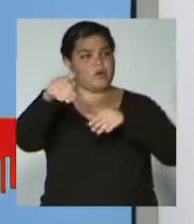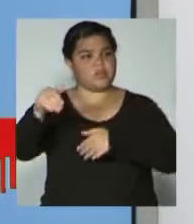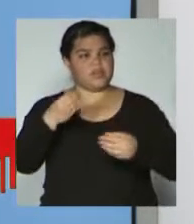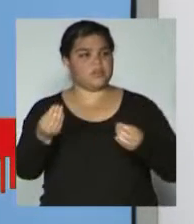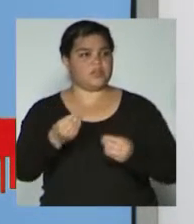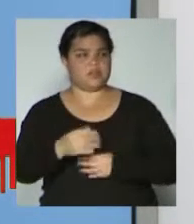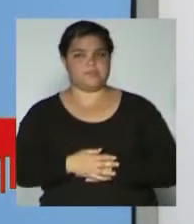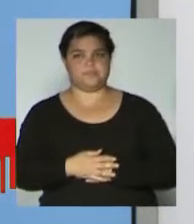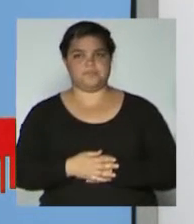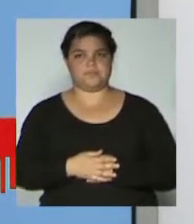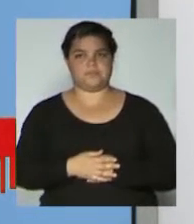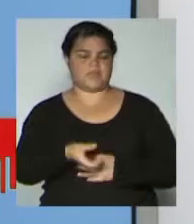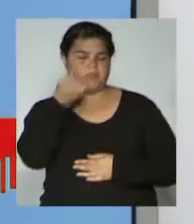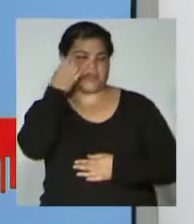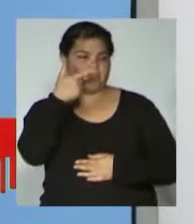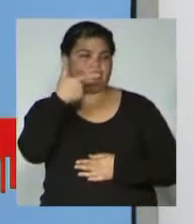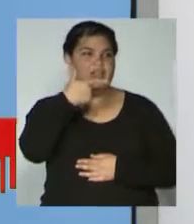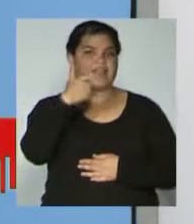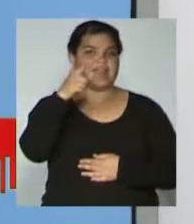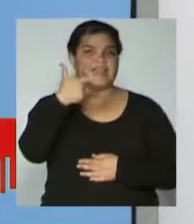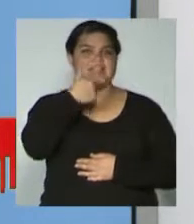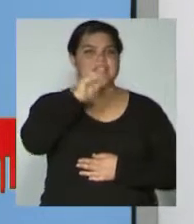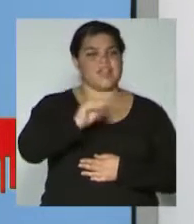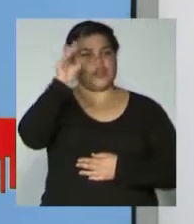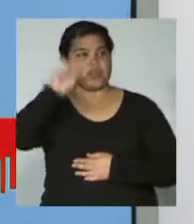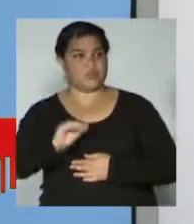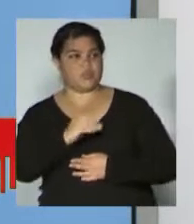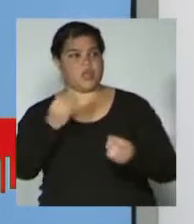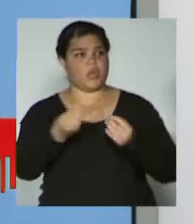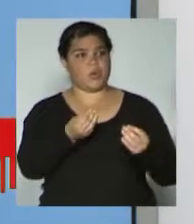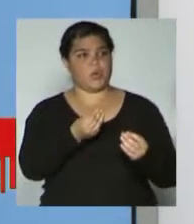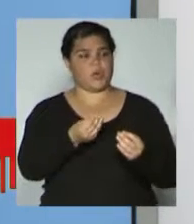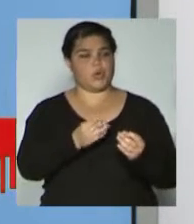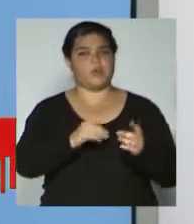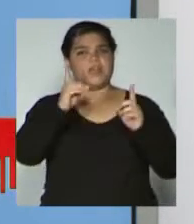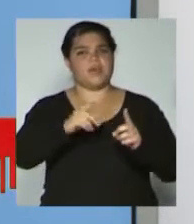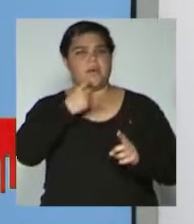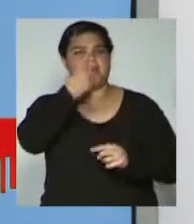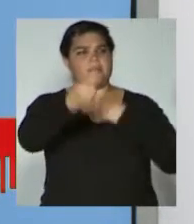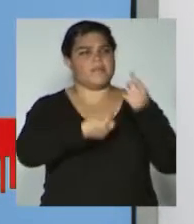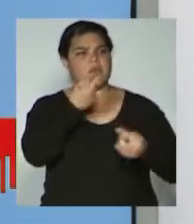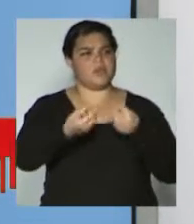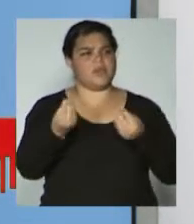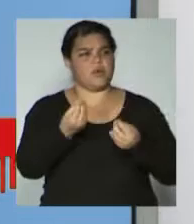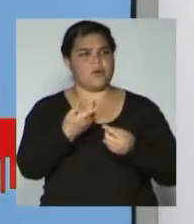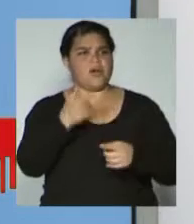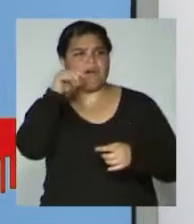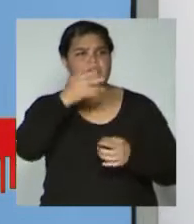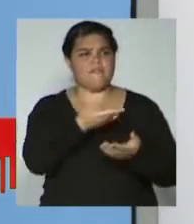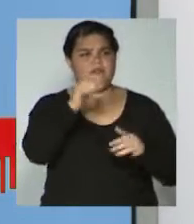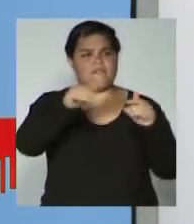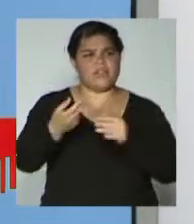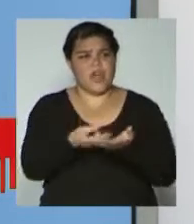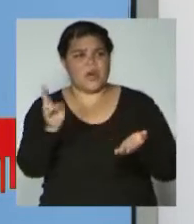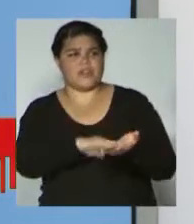candidatos de legisladores nacionales, eso quise decir, y también la pregunta te llevo a nivel nacional? ¿Qué esperas? ¿Va a haber balotaje? ¿No va a haber balotaje? Estamos todos